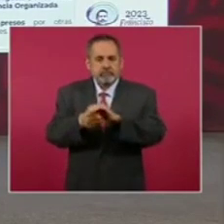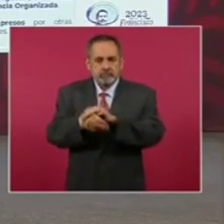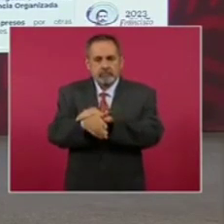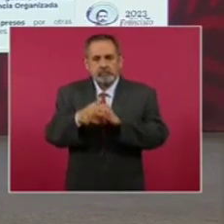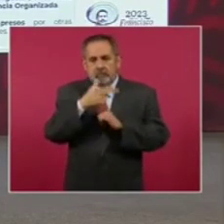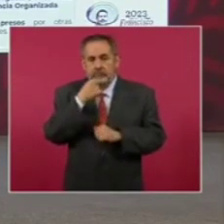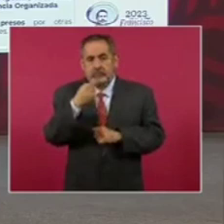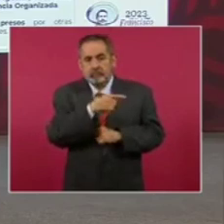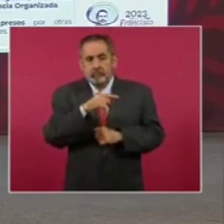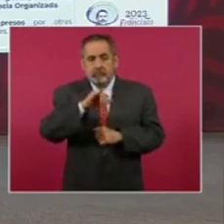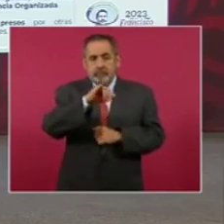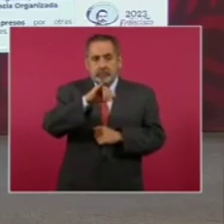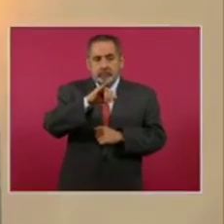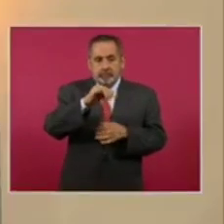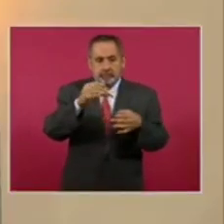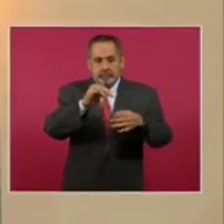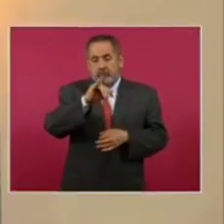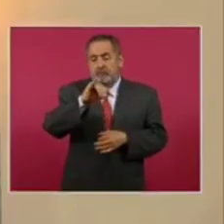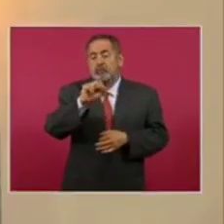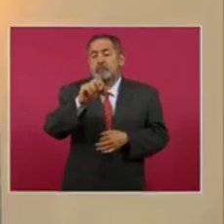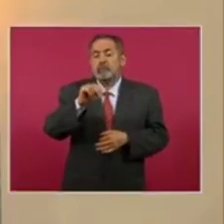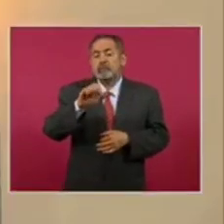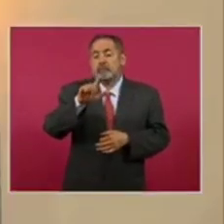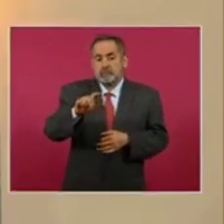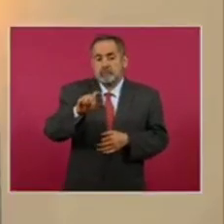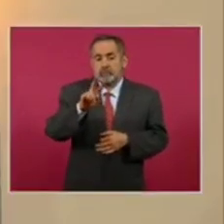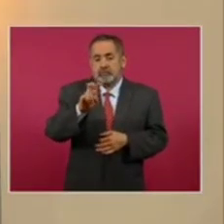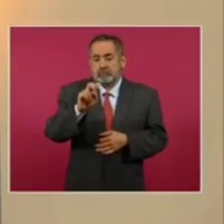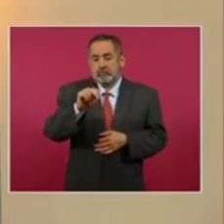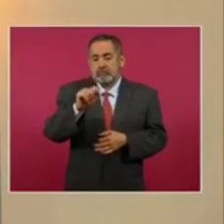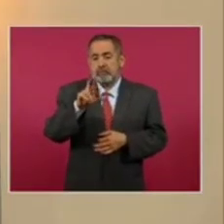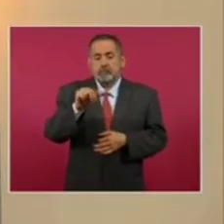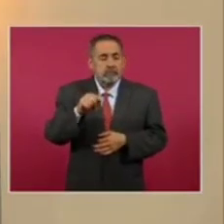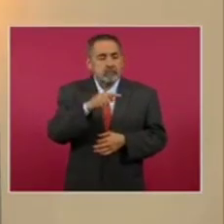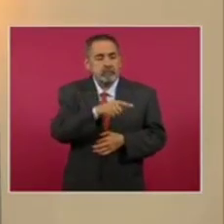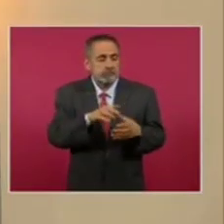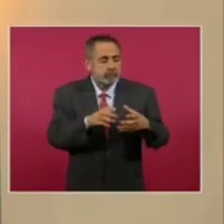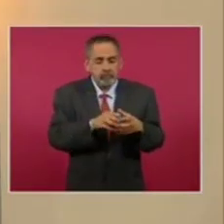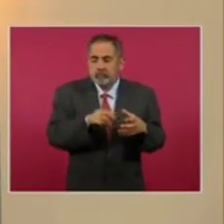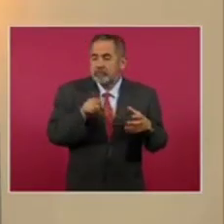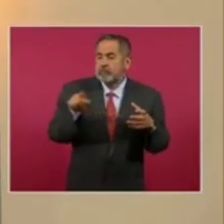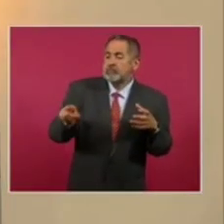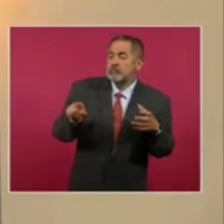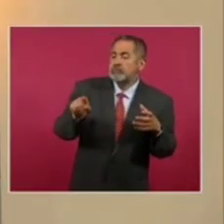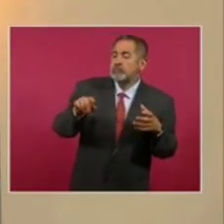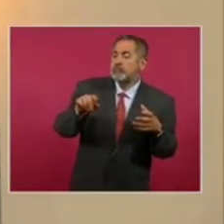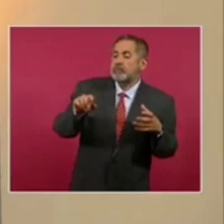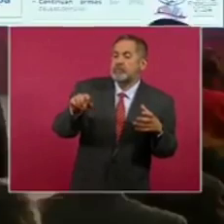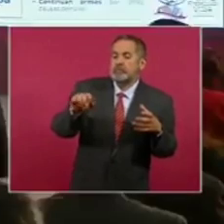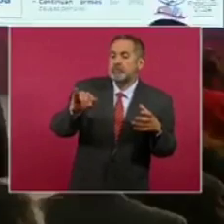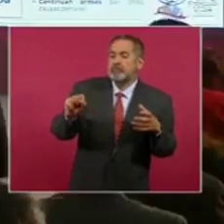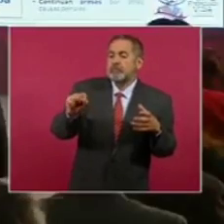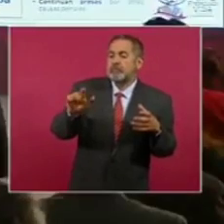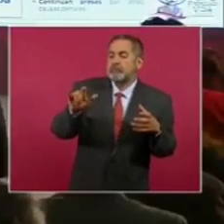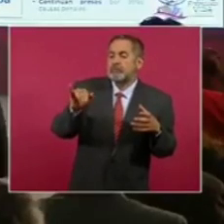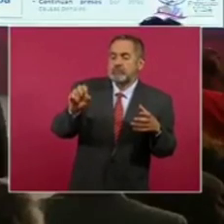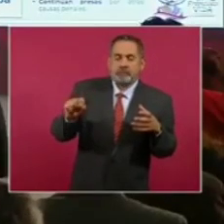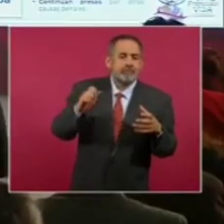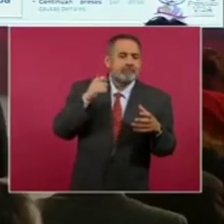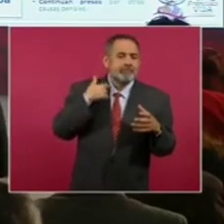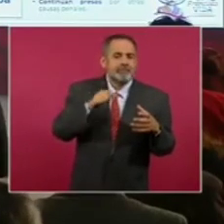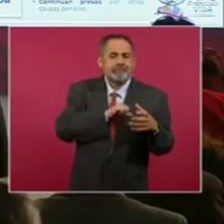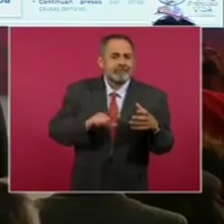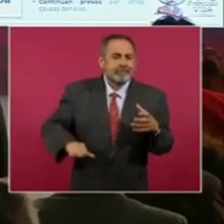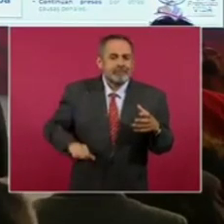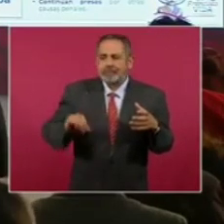Ventura Ramos el día doce de mayo absorbió asidronio n y José Luis n el ex alcalde